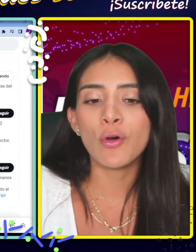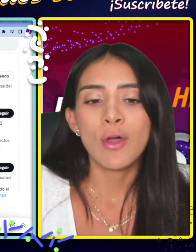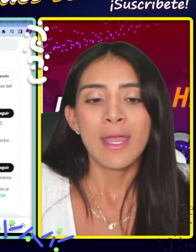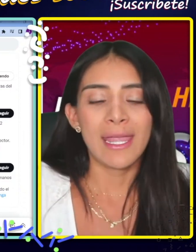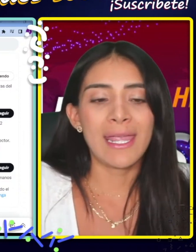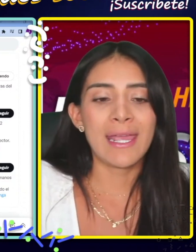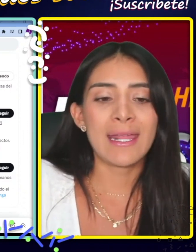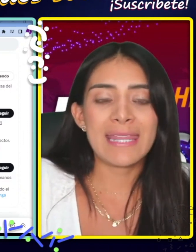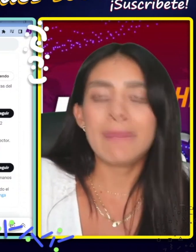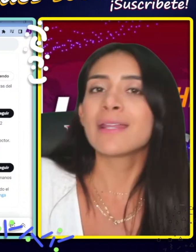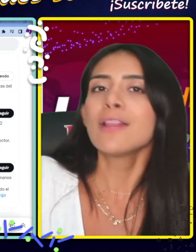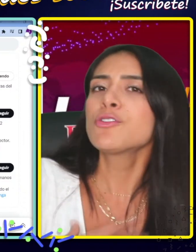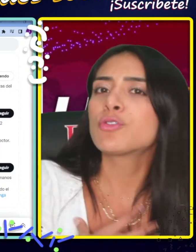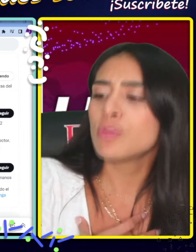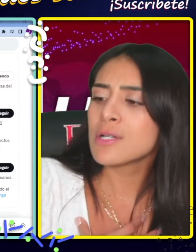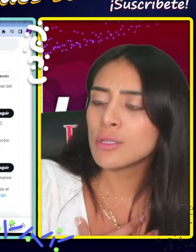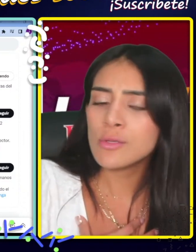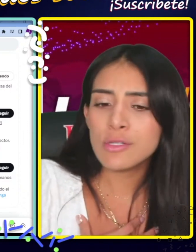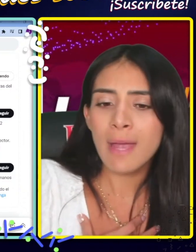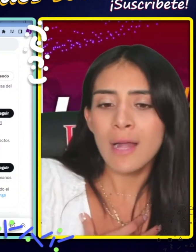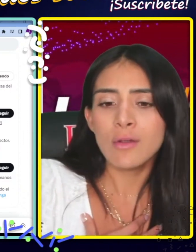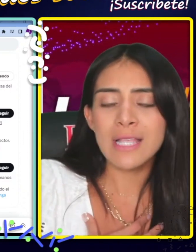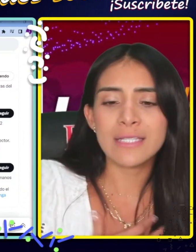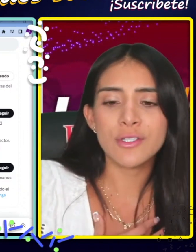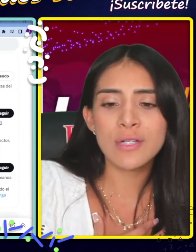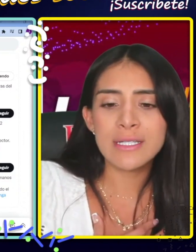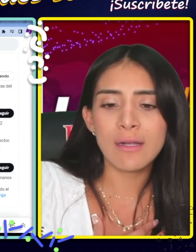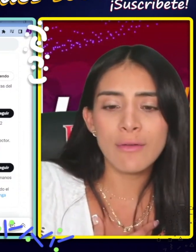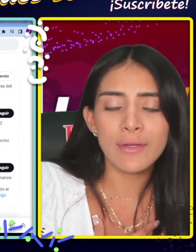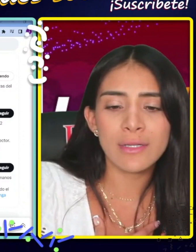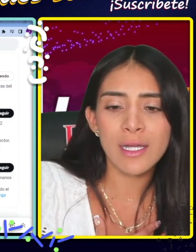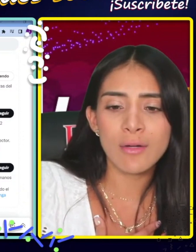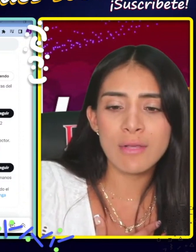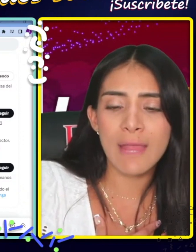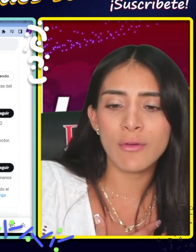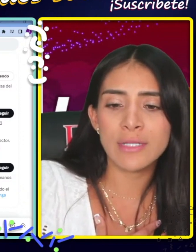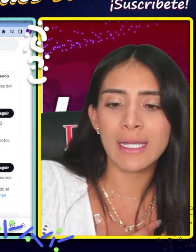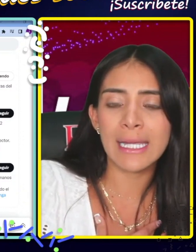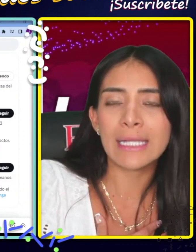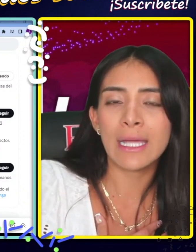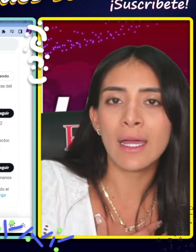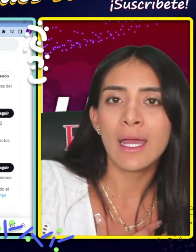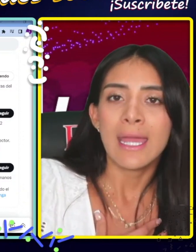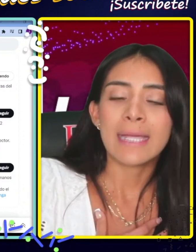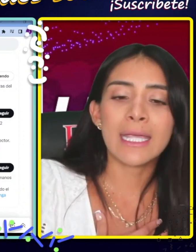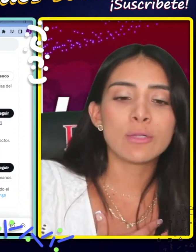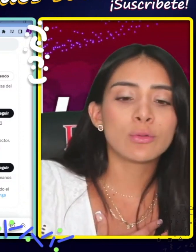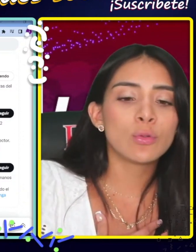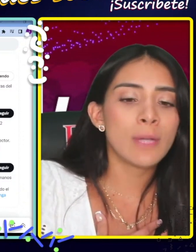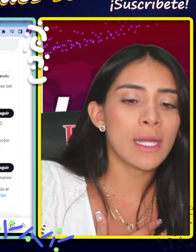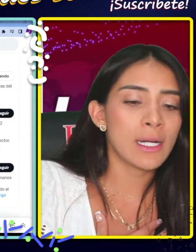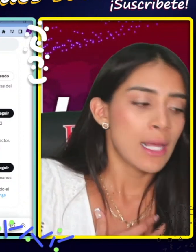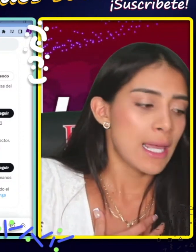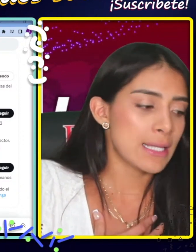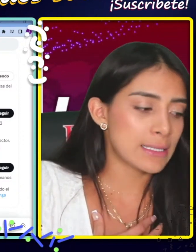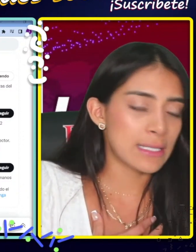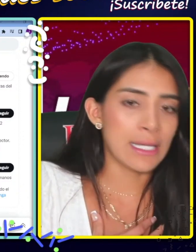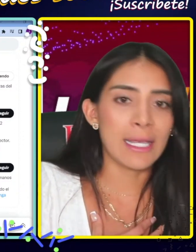pregunto, ¿de verdad los youtubers somos malos? La señora salió a ofendernos, la doña Kenia, que